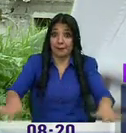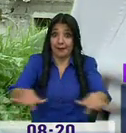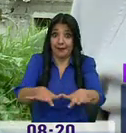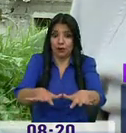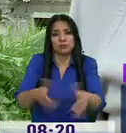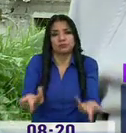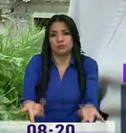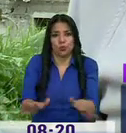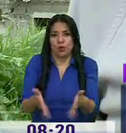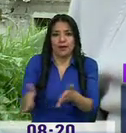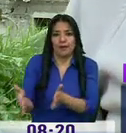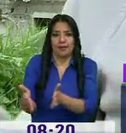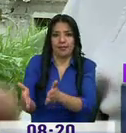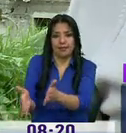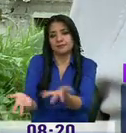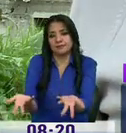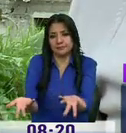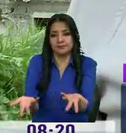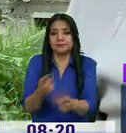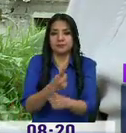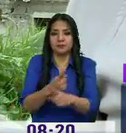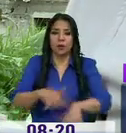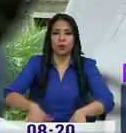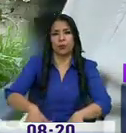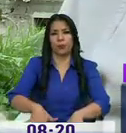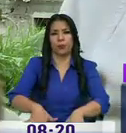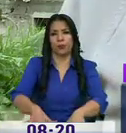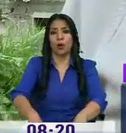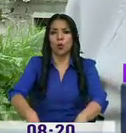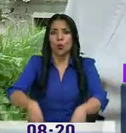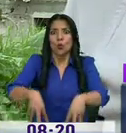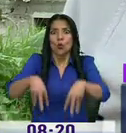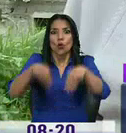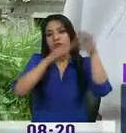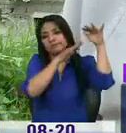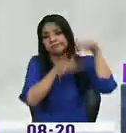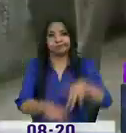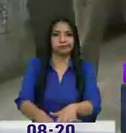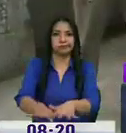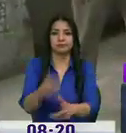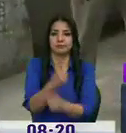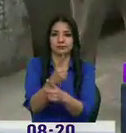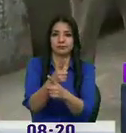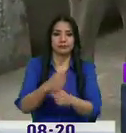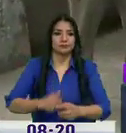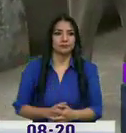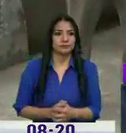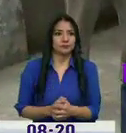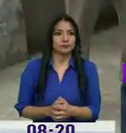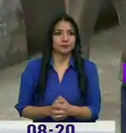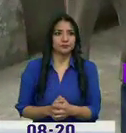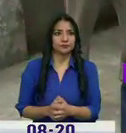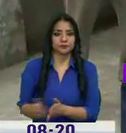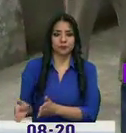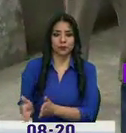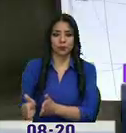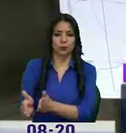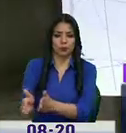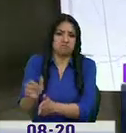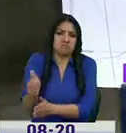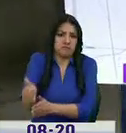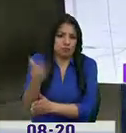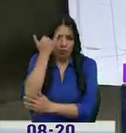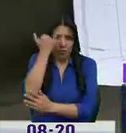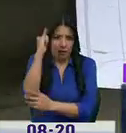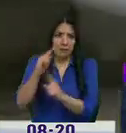parte baja ya no hay latas, eso es lo que sucedió, el deslizamiento. Manifiestan que el motivo de tener canaletas improvisadas es